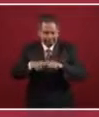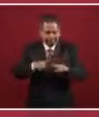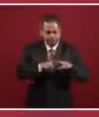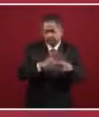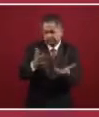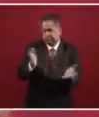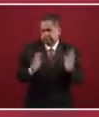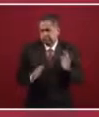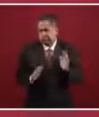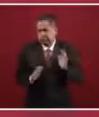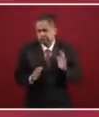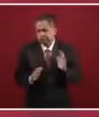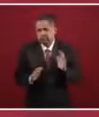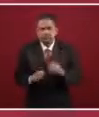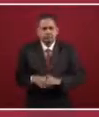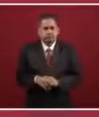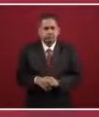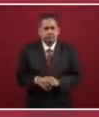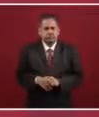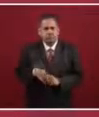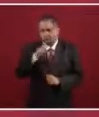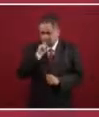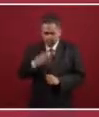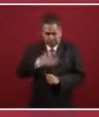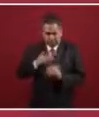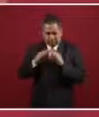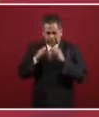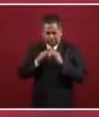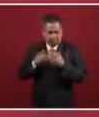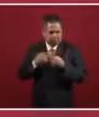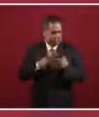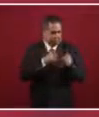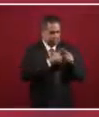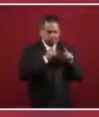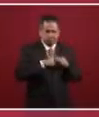Esas las tenemos, bueno, hasta en nuestras casas, ¿no?